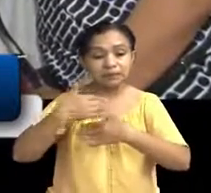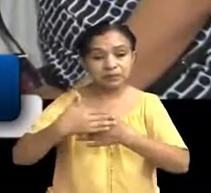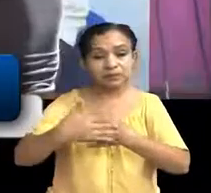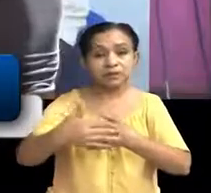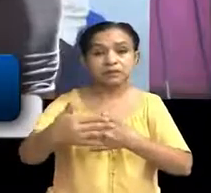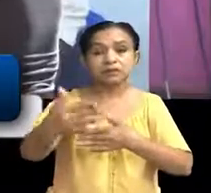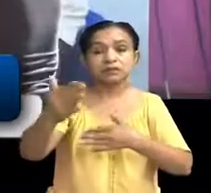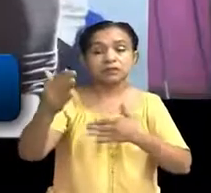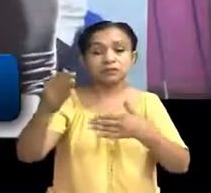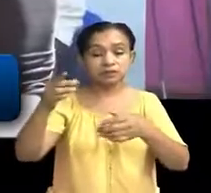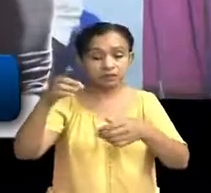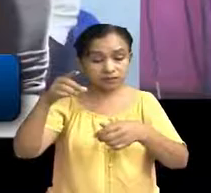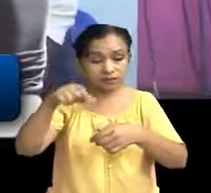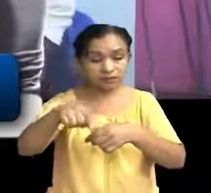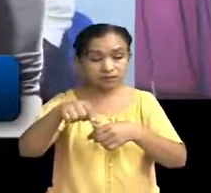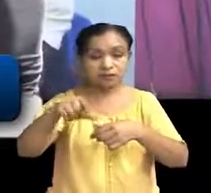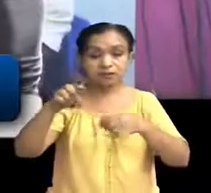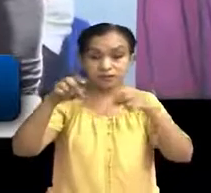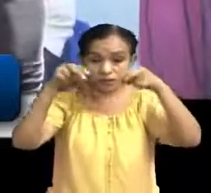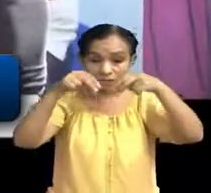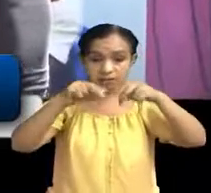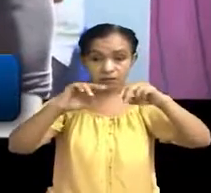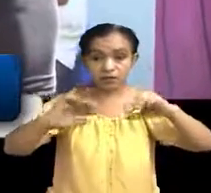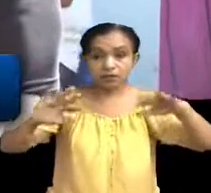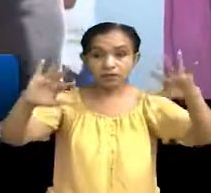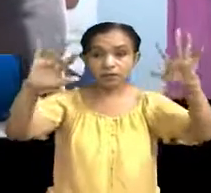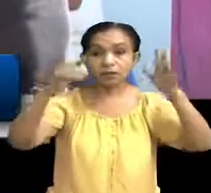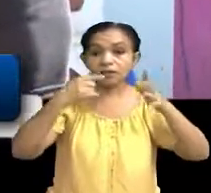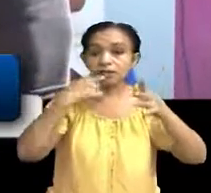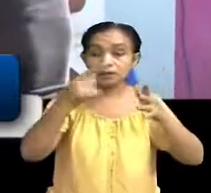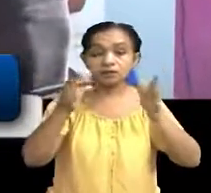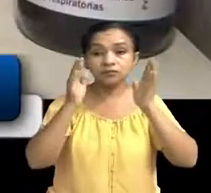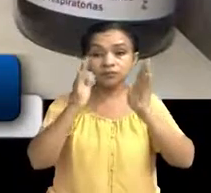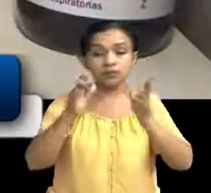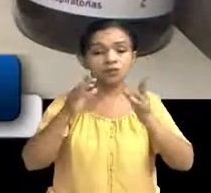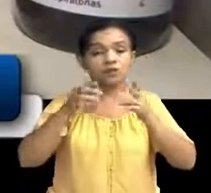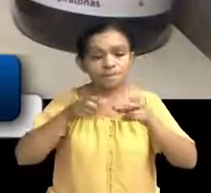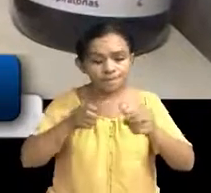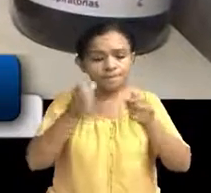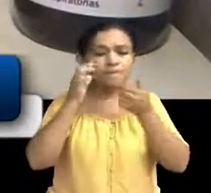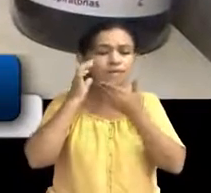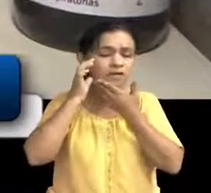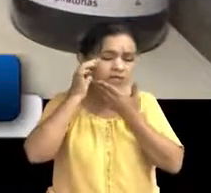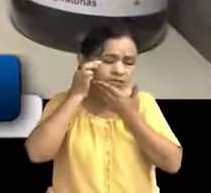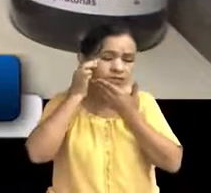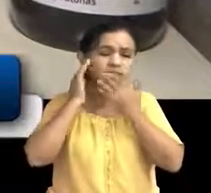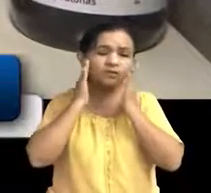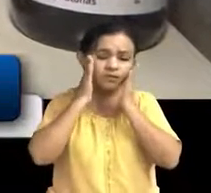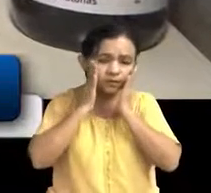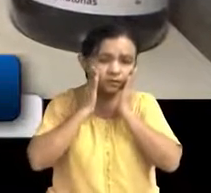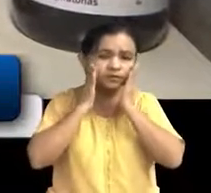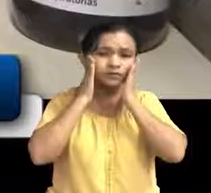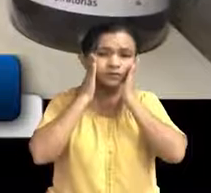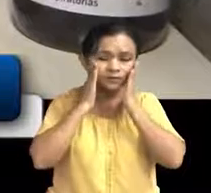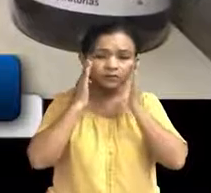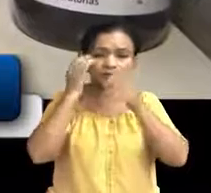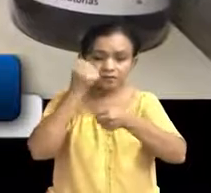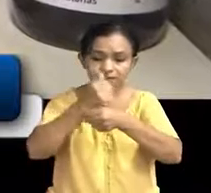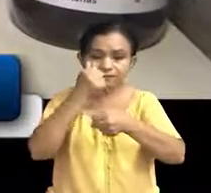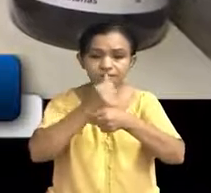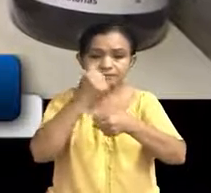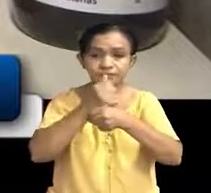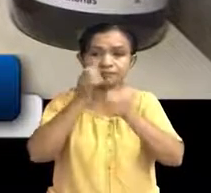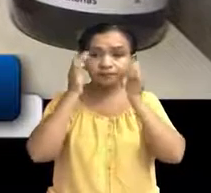Pero en las clínicas de medicina natural le ofrecemos al paciente masajes terapéuticos, en la cual trabajamos la parálisis